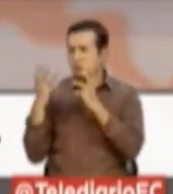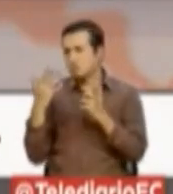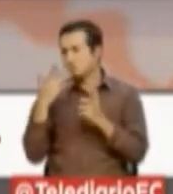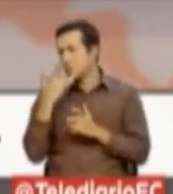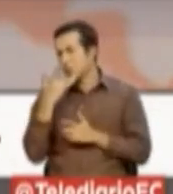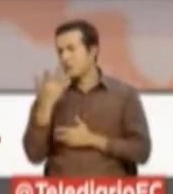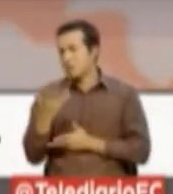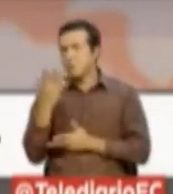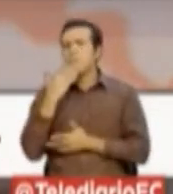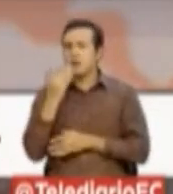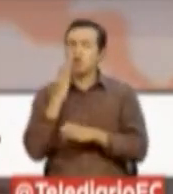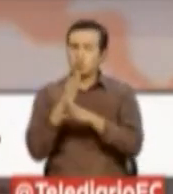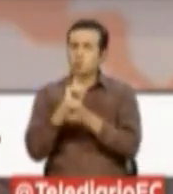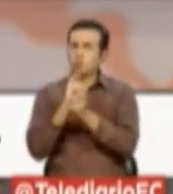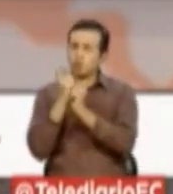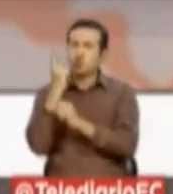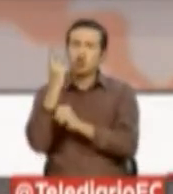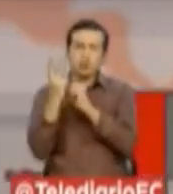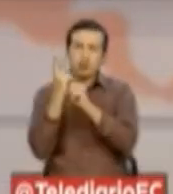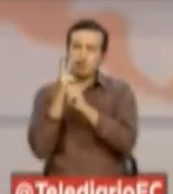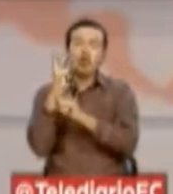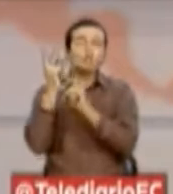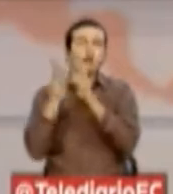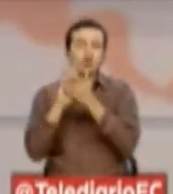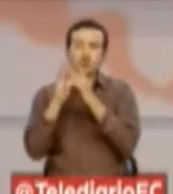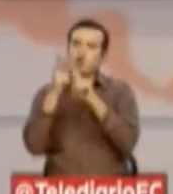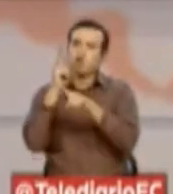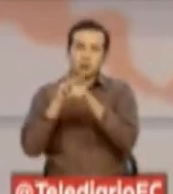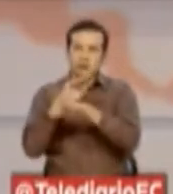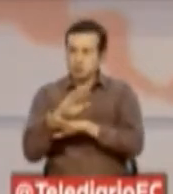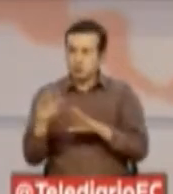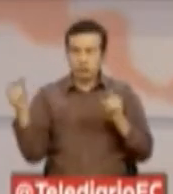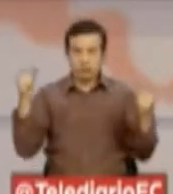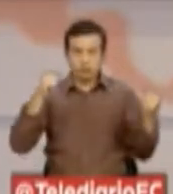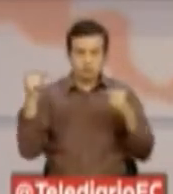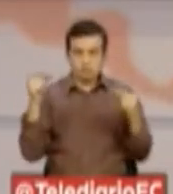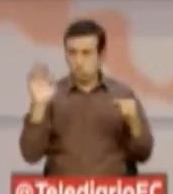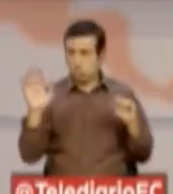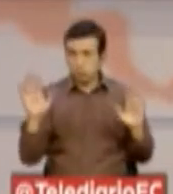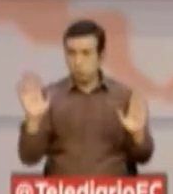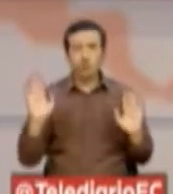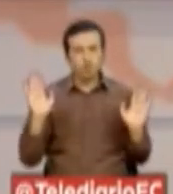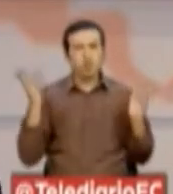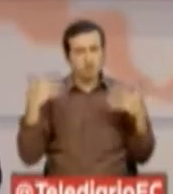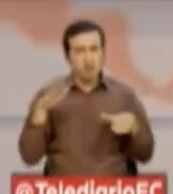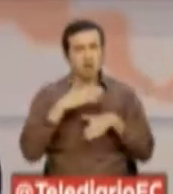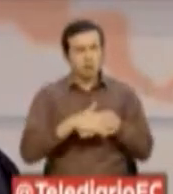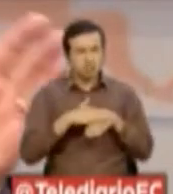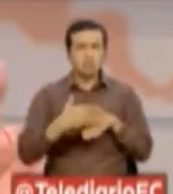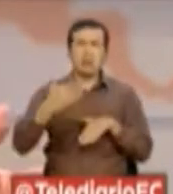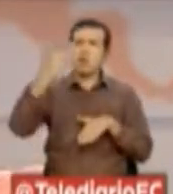la alternabilidad pero esto no es sólo un calentamiento personal éste es un enfrentamiento que ha habido en el continente desde la